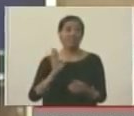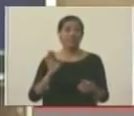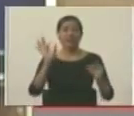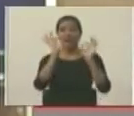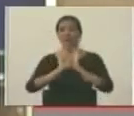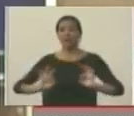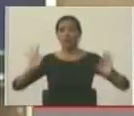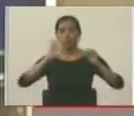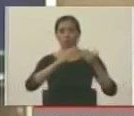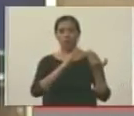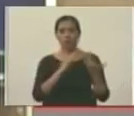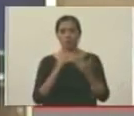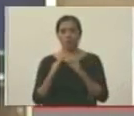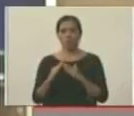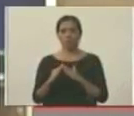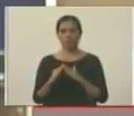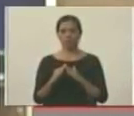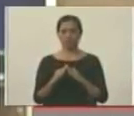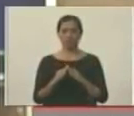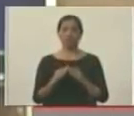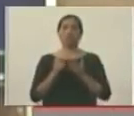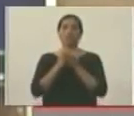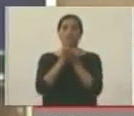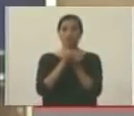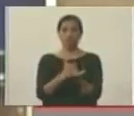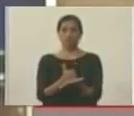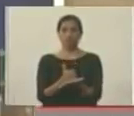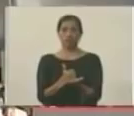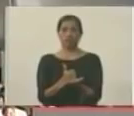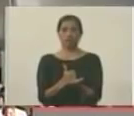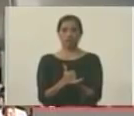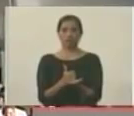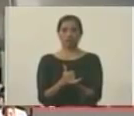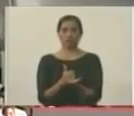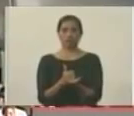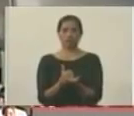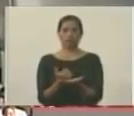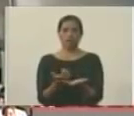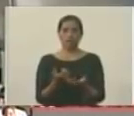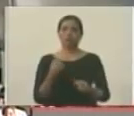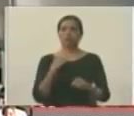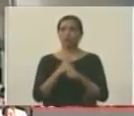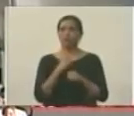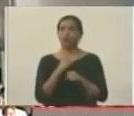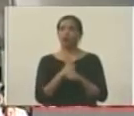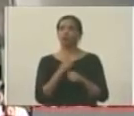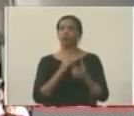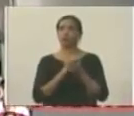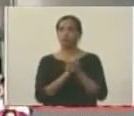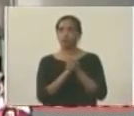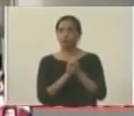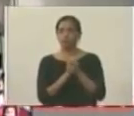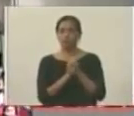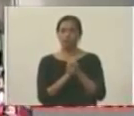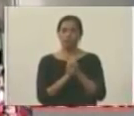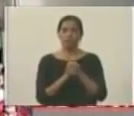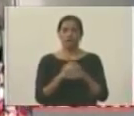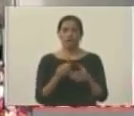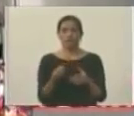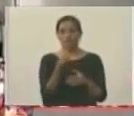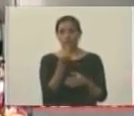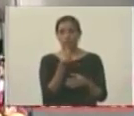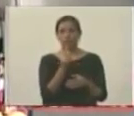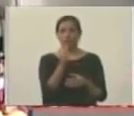violencia. Y ayudar a las labores, bueno, de solidaridad con el alimento, con el agua, a las